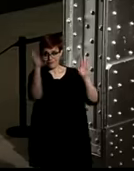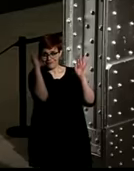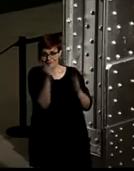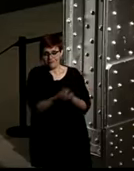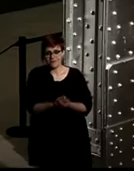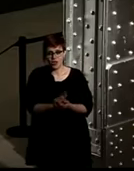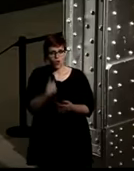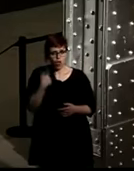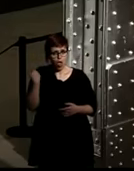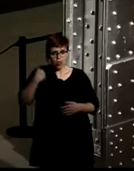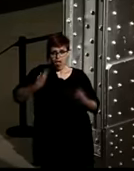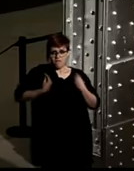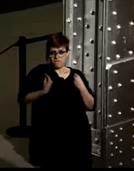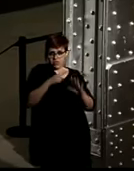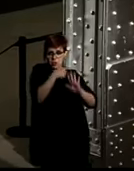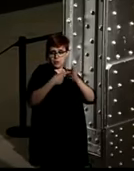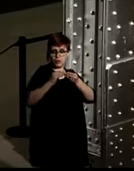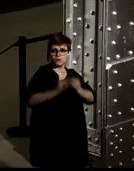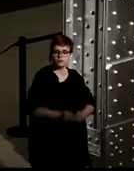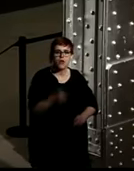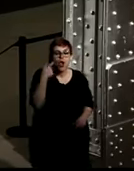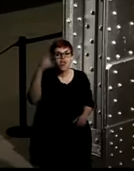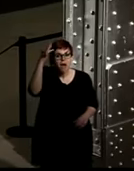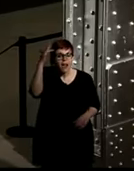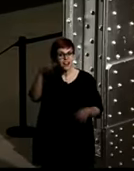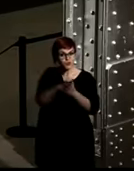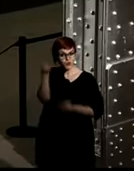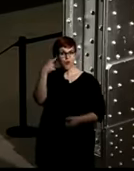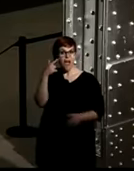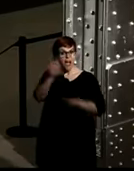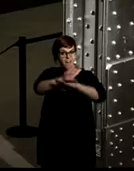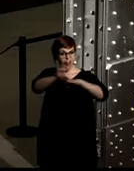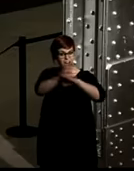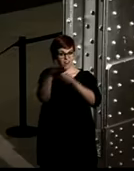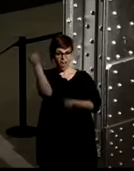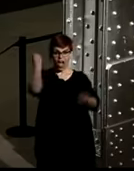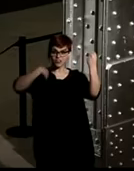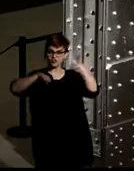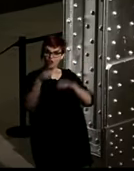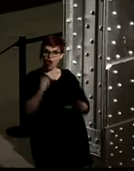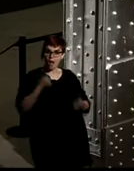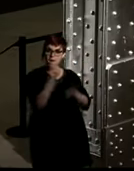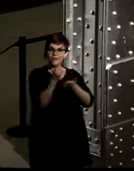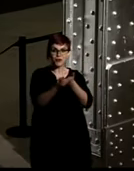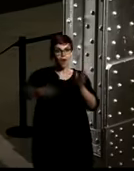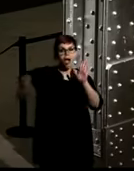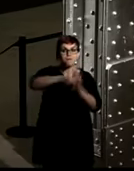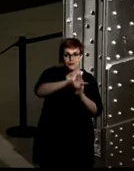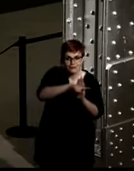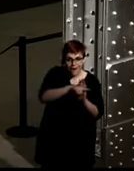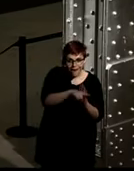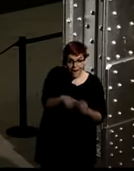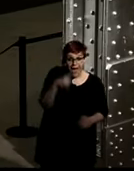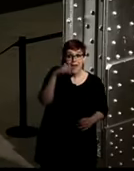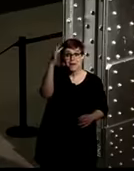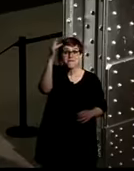Ya he hecho todo lo que tenía que hacer. ¿Te imaginas que te matriculas en arte dramático? Sí. Vas un día a hacerte la matrícula. Sería lo que hubiera